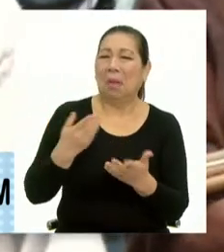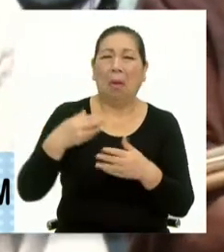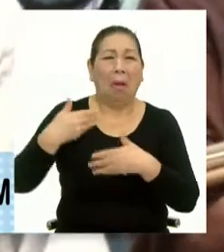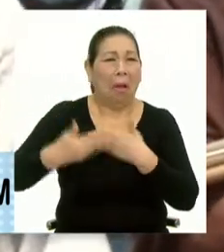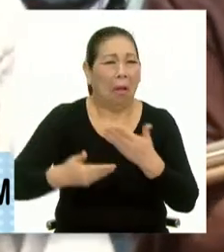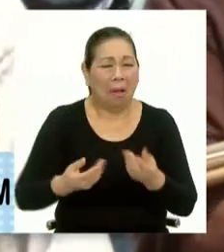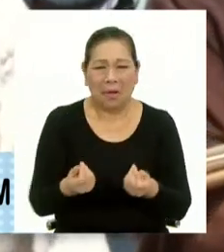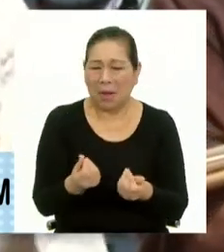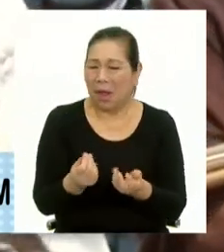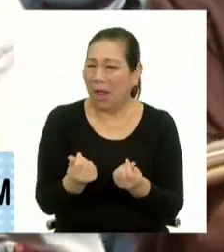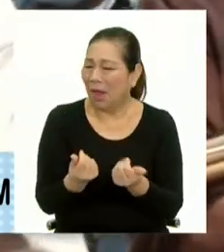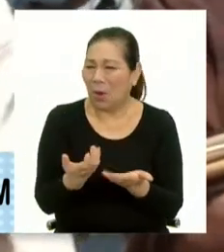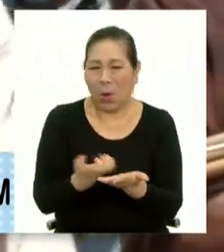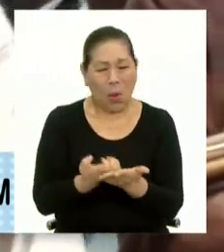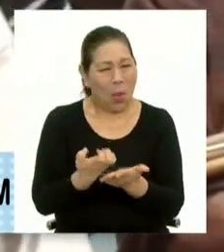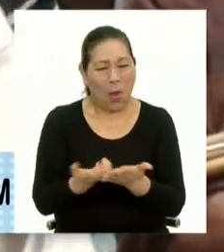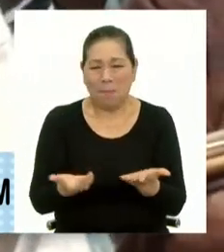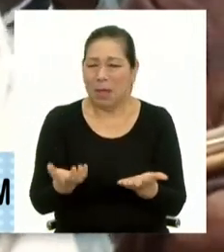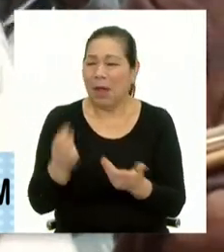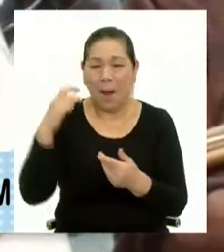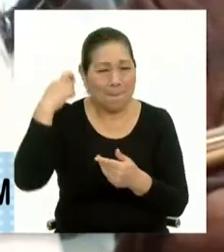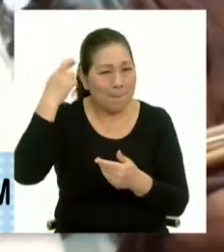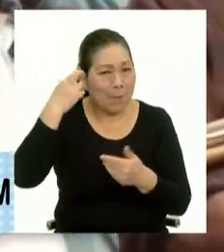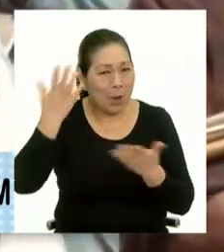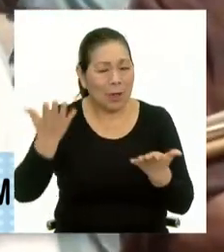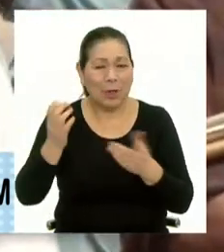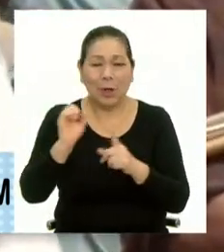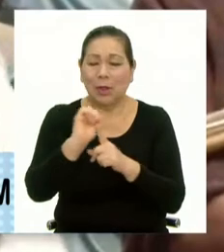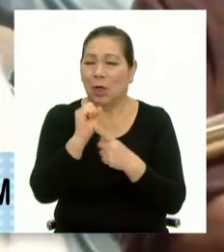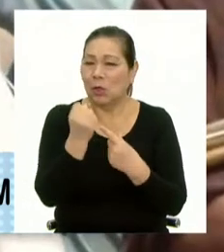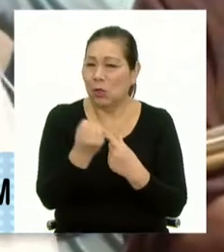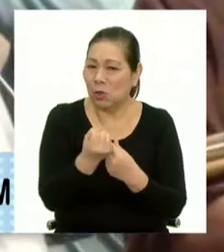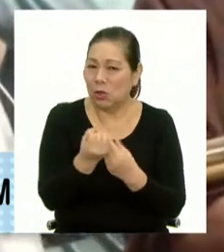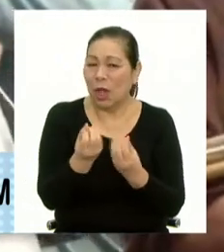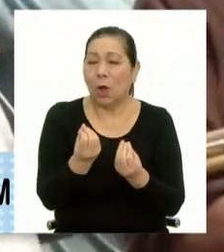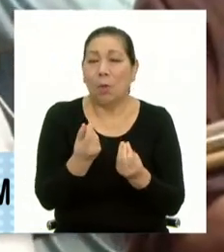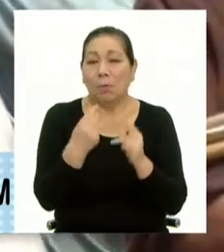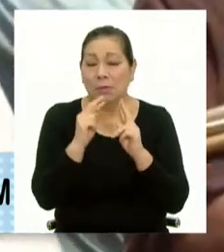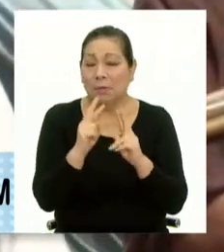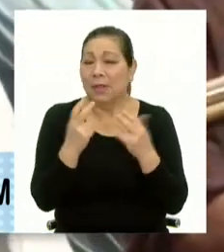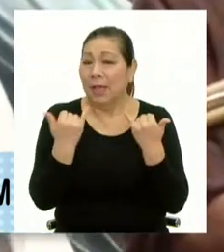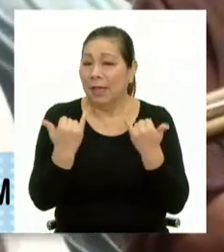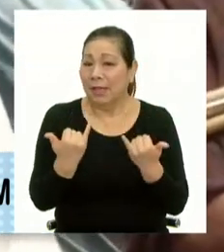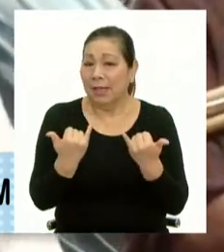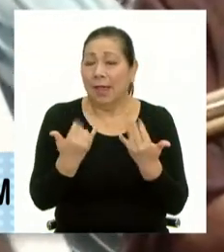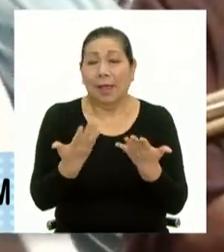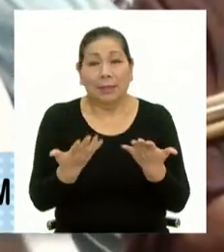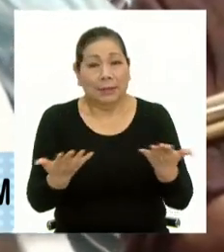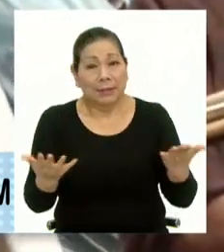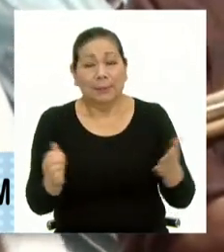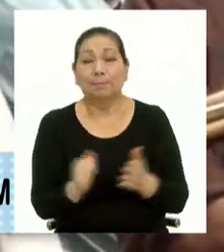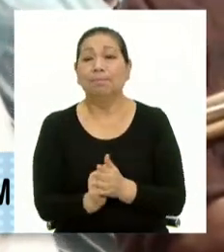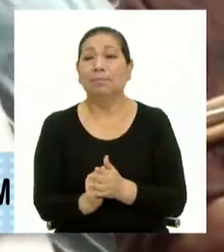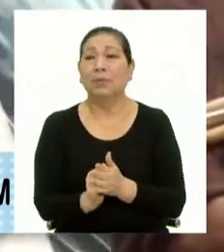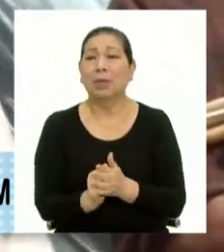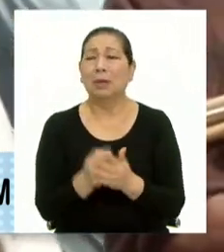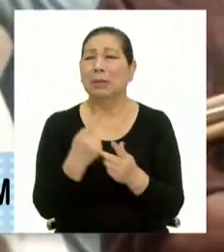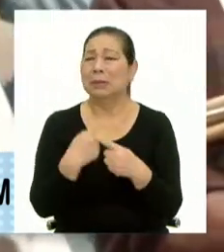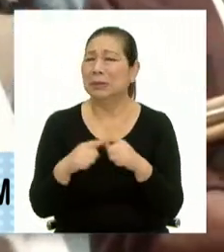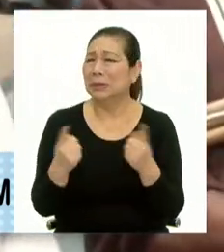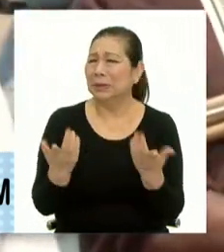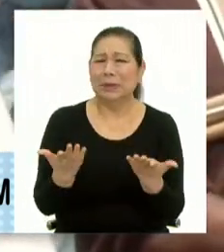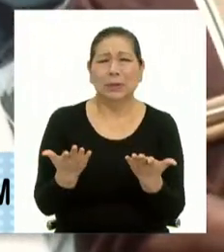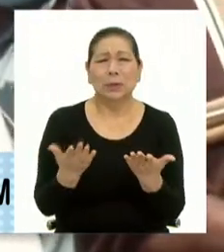precipitar la crisis económica, la crisis política, la crisis social. Como se puede ver acá, hay una vehemencia,